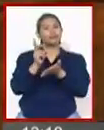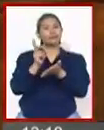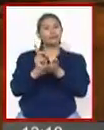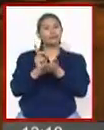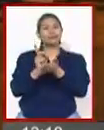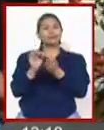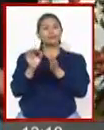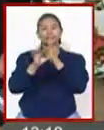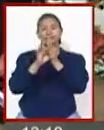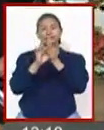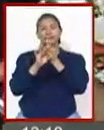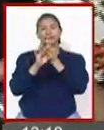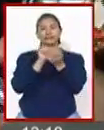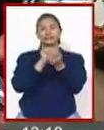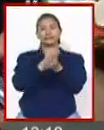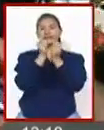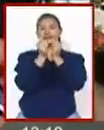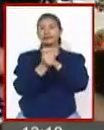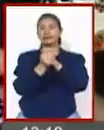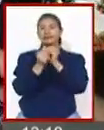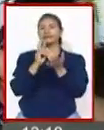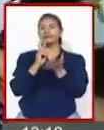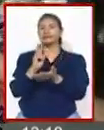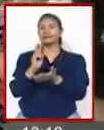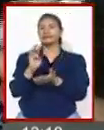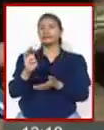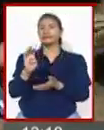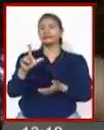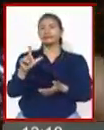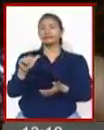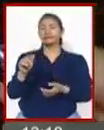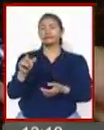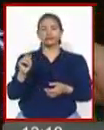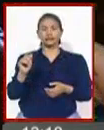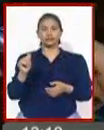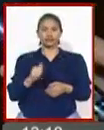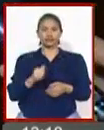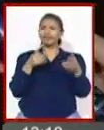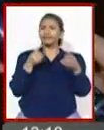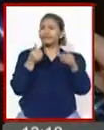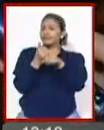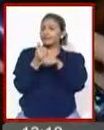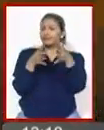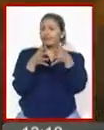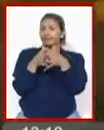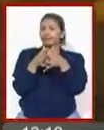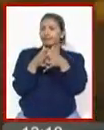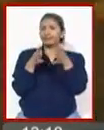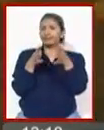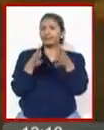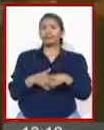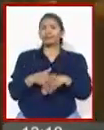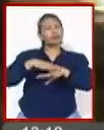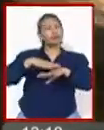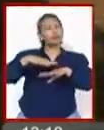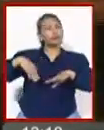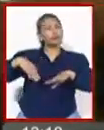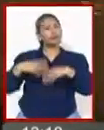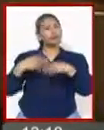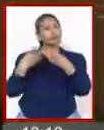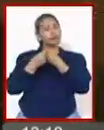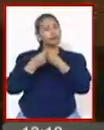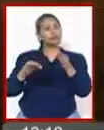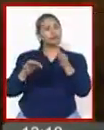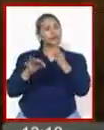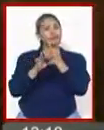flota para ir para River Alta. Y mire lo que nos están perjudicando aquí, esto con su bloqueo. Va a llegar tarde ahora. Sí, ya perdí